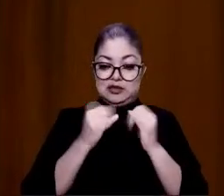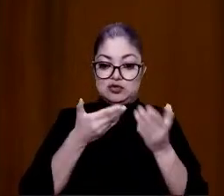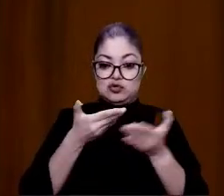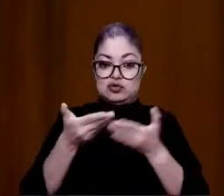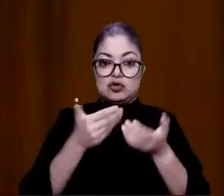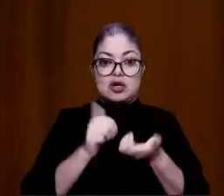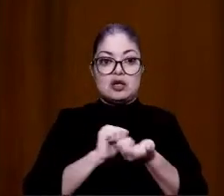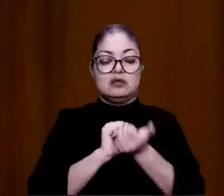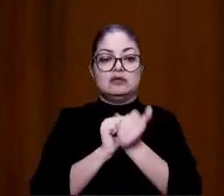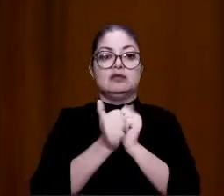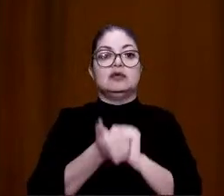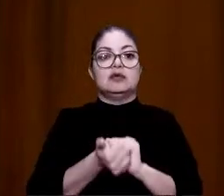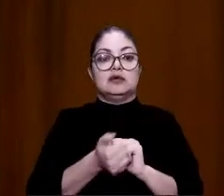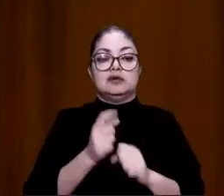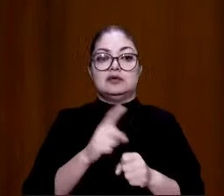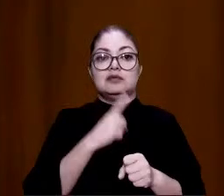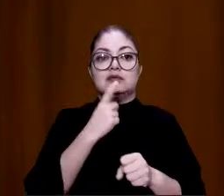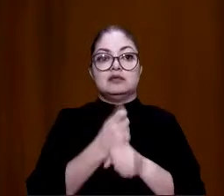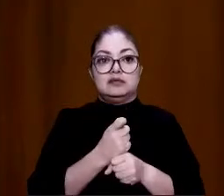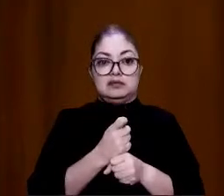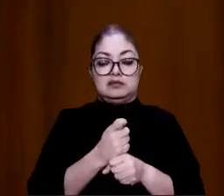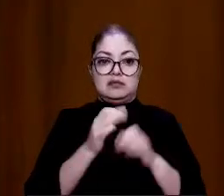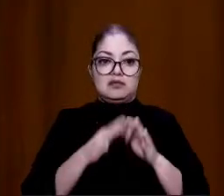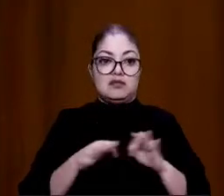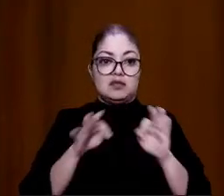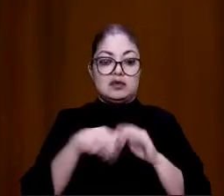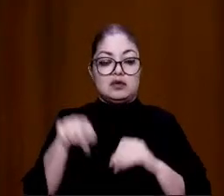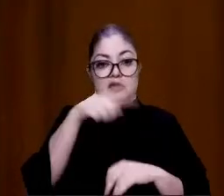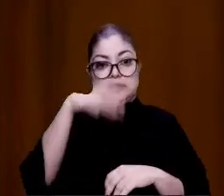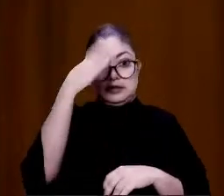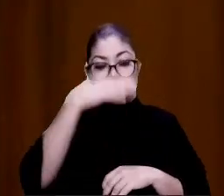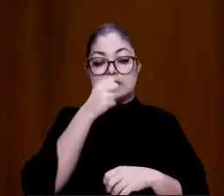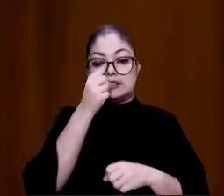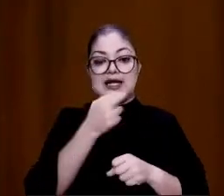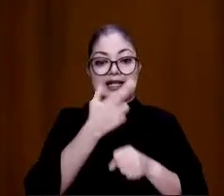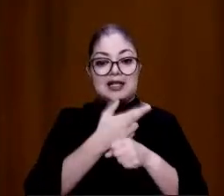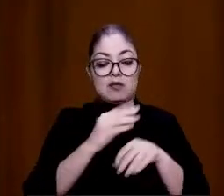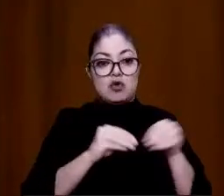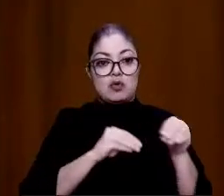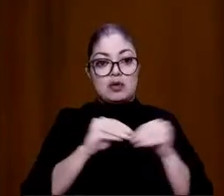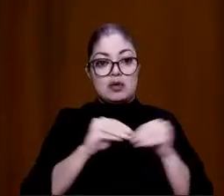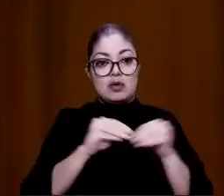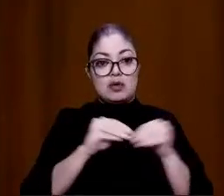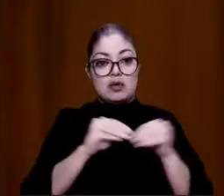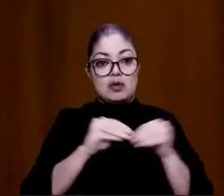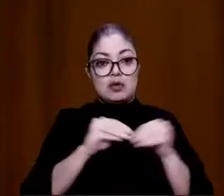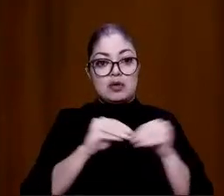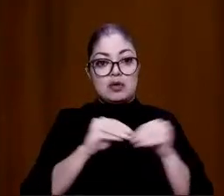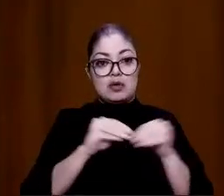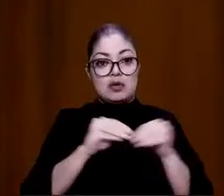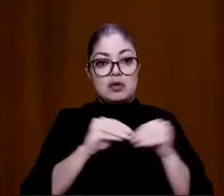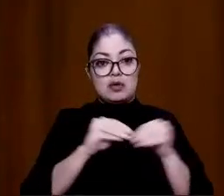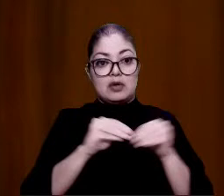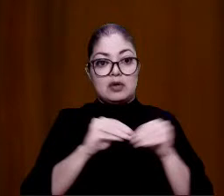en un aspecto fundamental. Como ustedes saben, la Secretaría de Movilidad no tiene el uso de la fuerza ni la